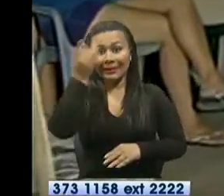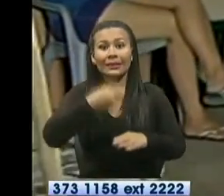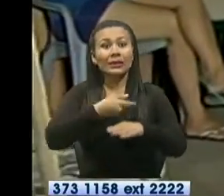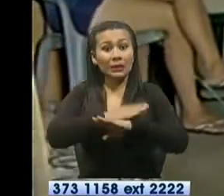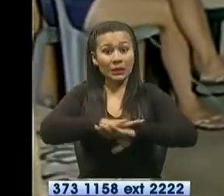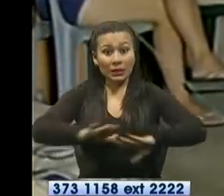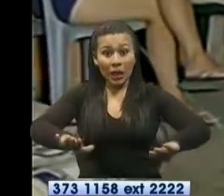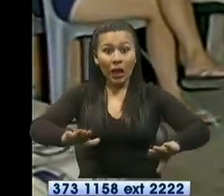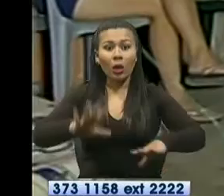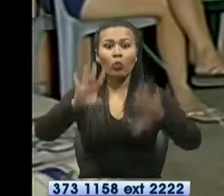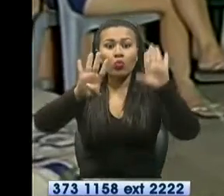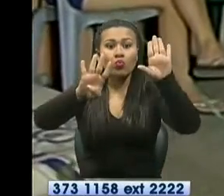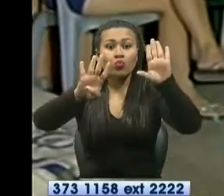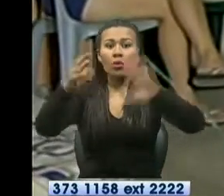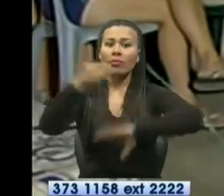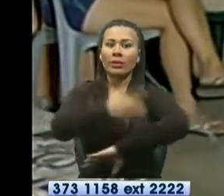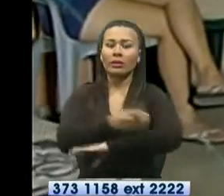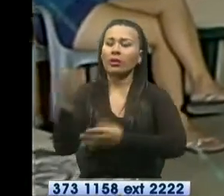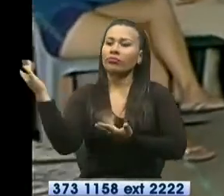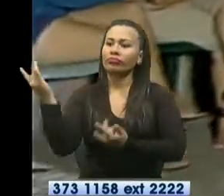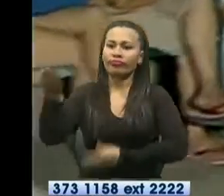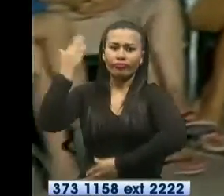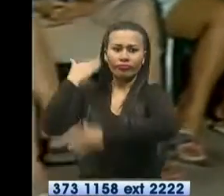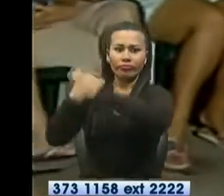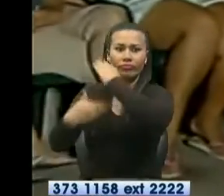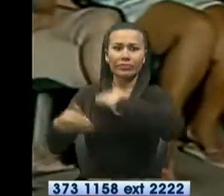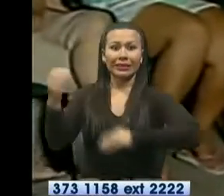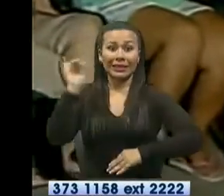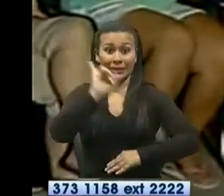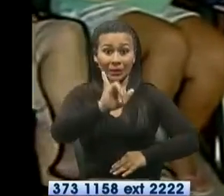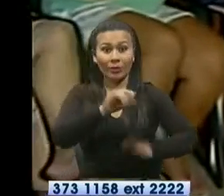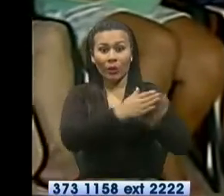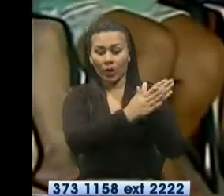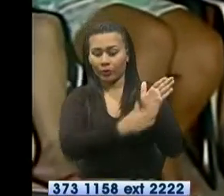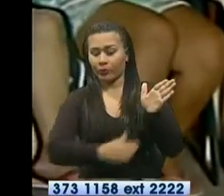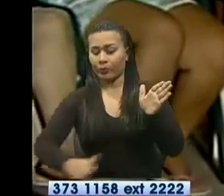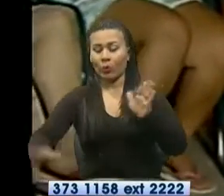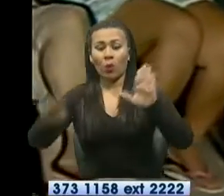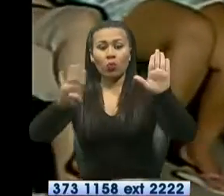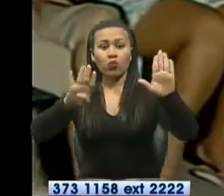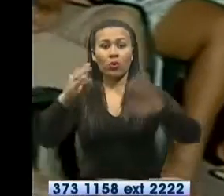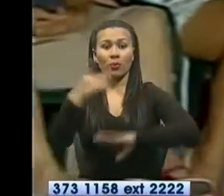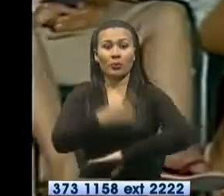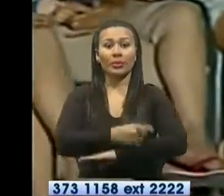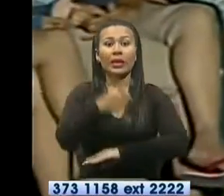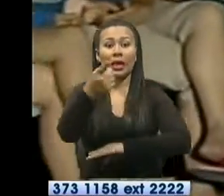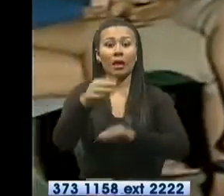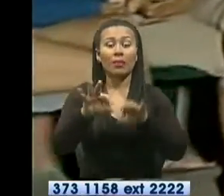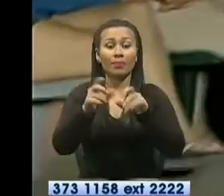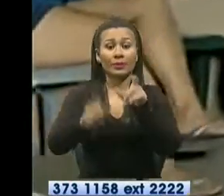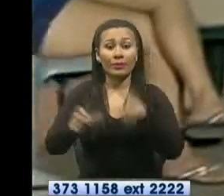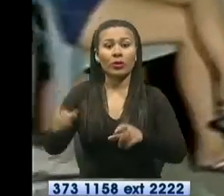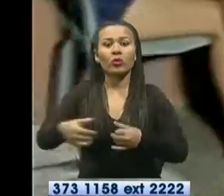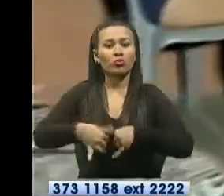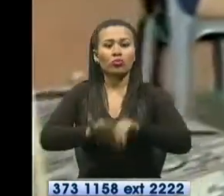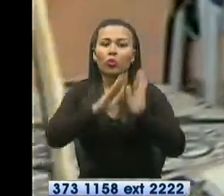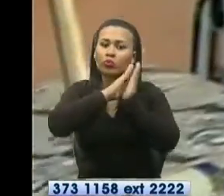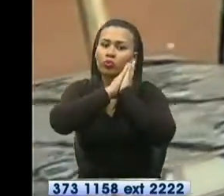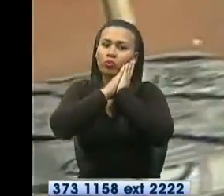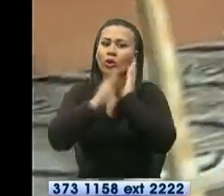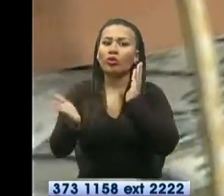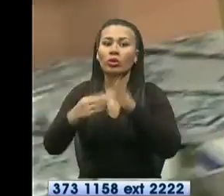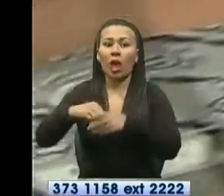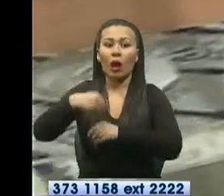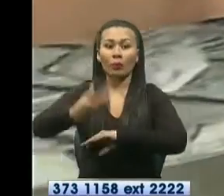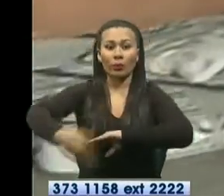pasado nueve días desde aquel terremoto. Por acá la gente aún permanece durmiendo en la calle, un